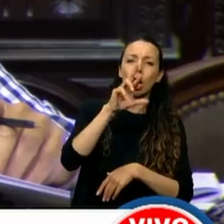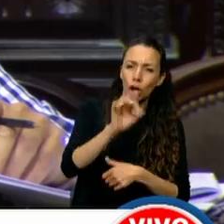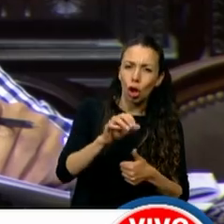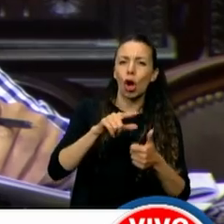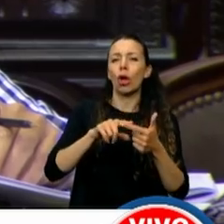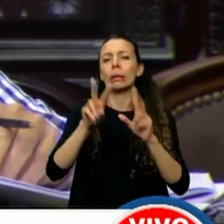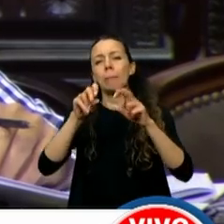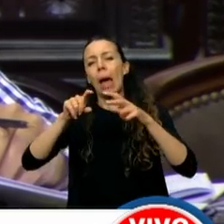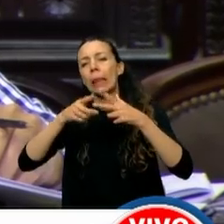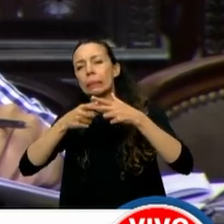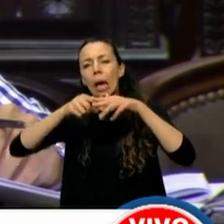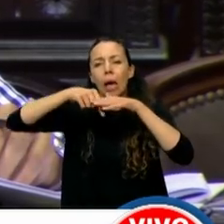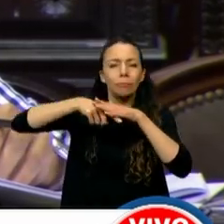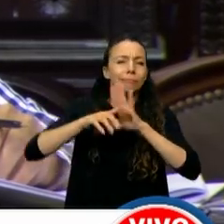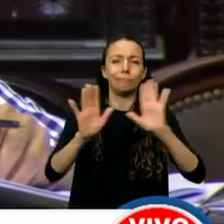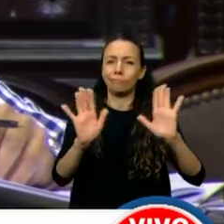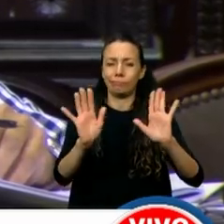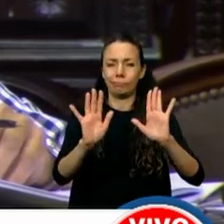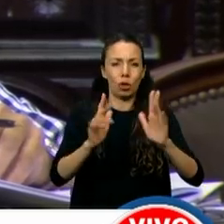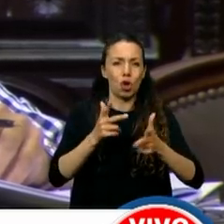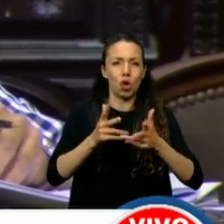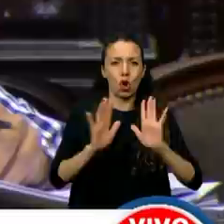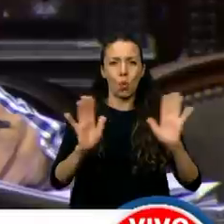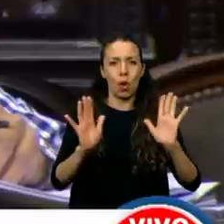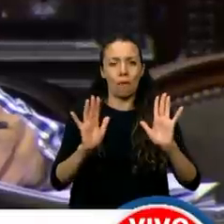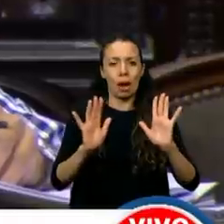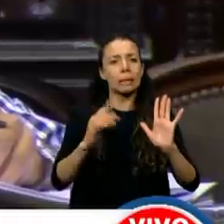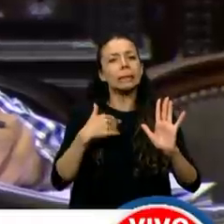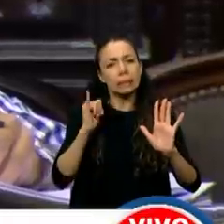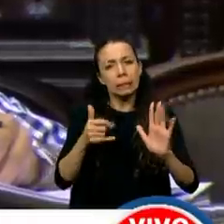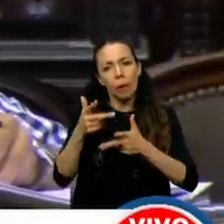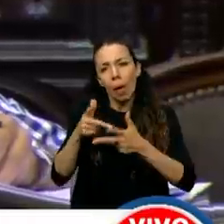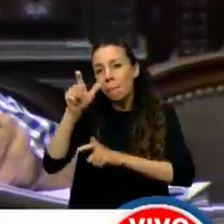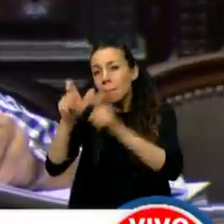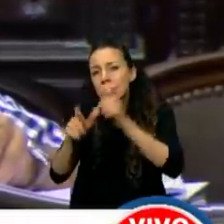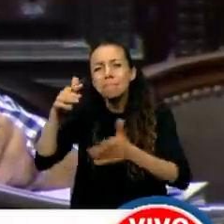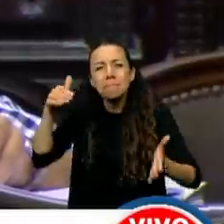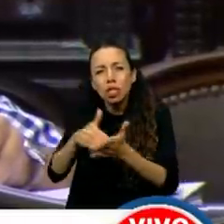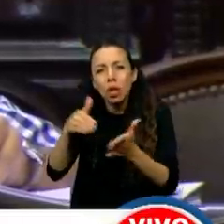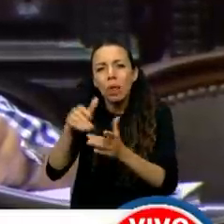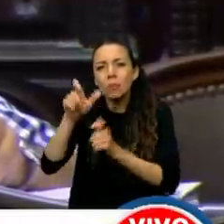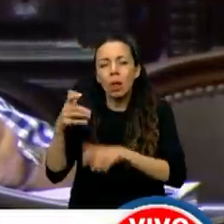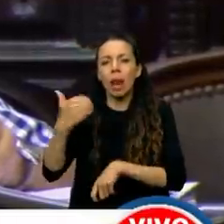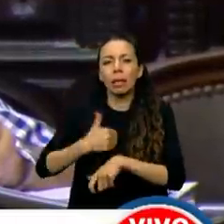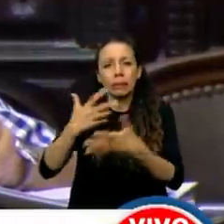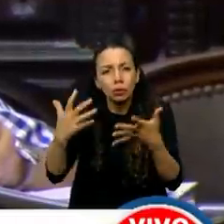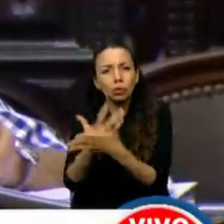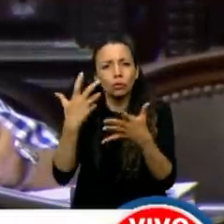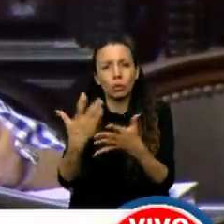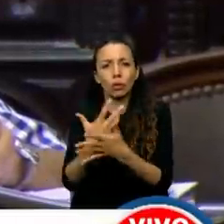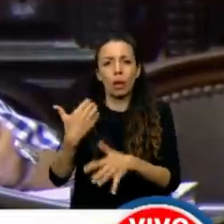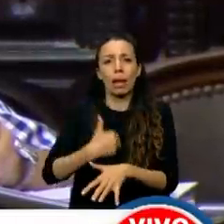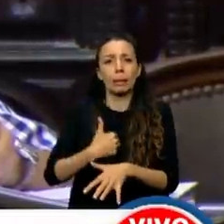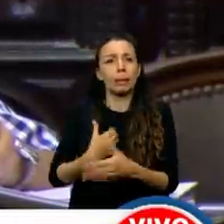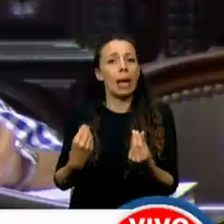que voy a hablar realmente lo que padecen millones de argentinos nuestro país que la pobreza y la falta de